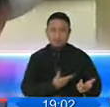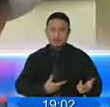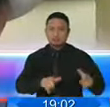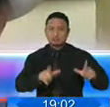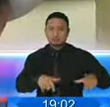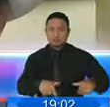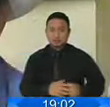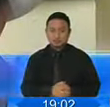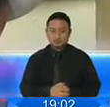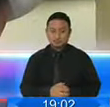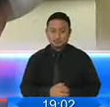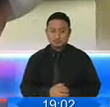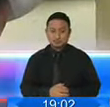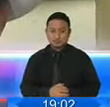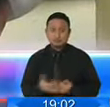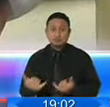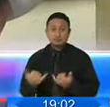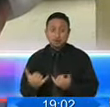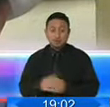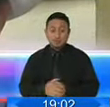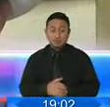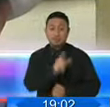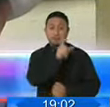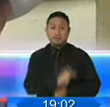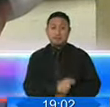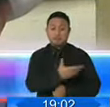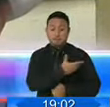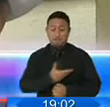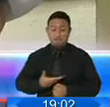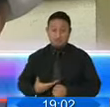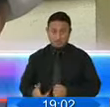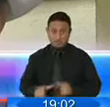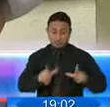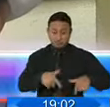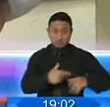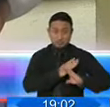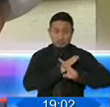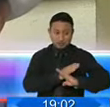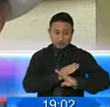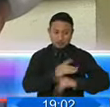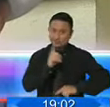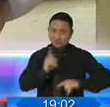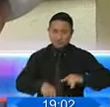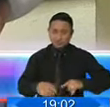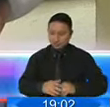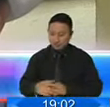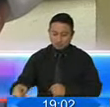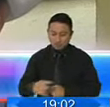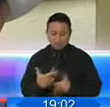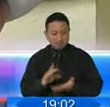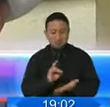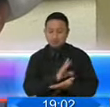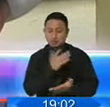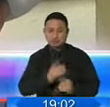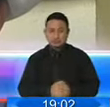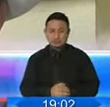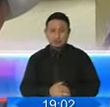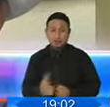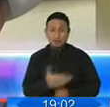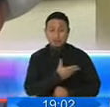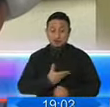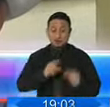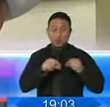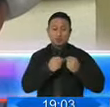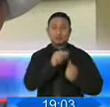dejado en total indefensión al compañero Lenín Moreno como presidente del Movimiento